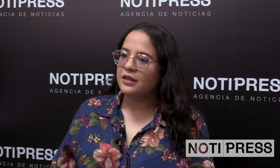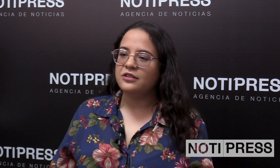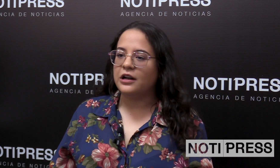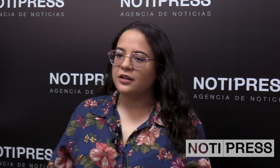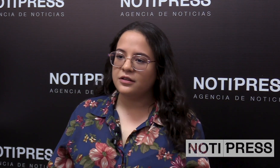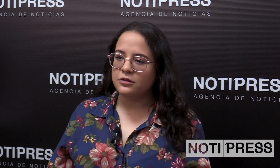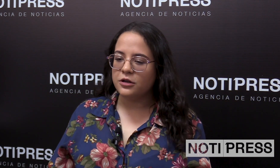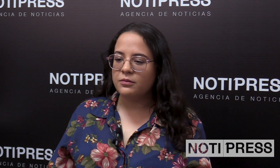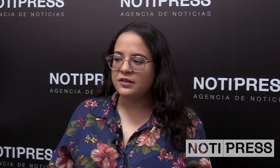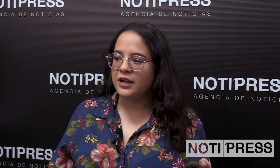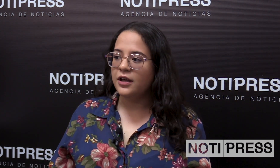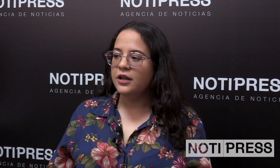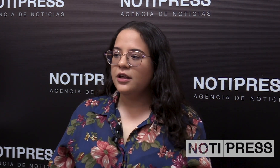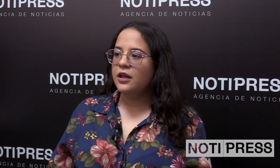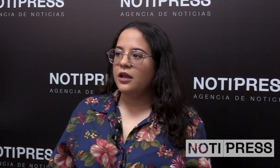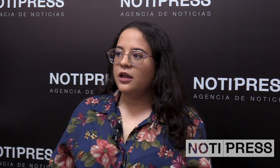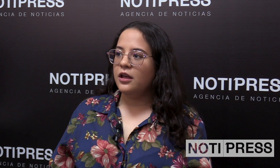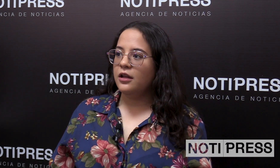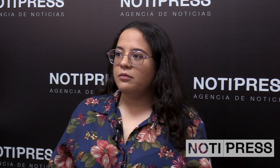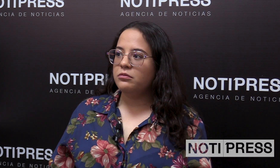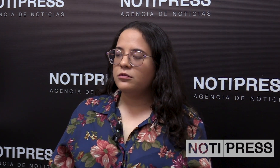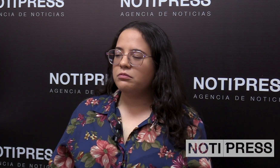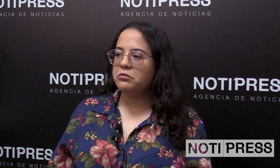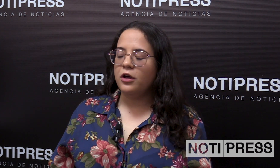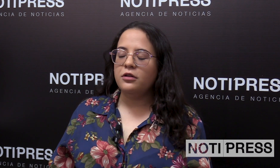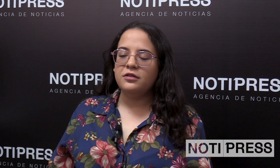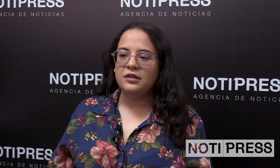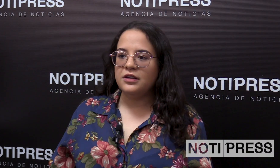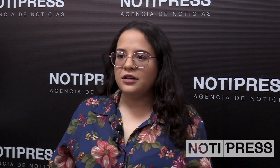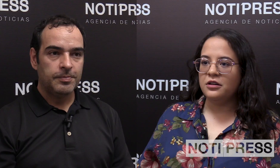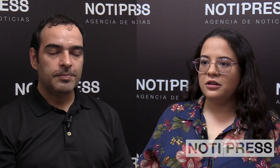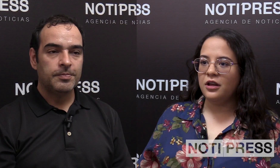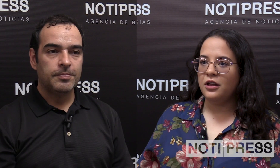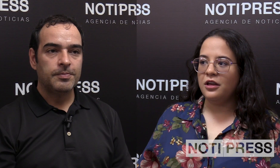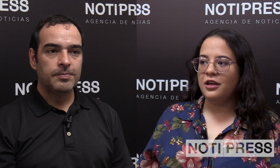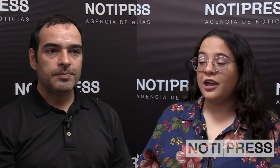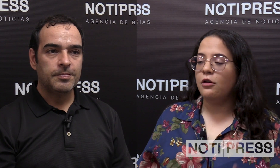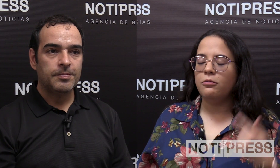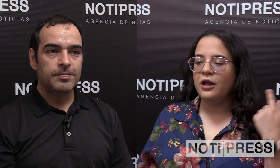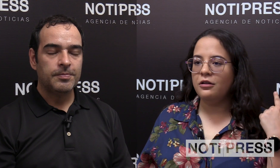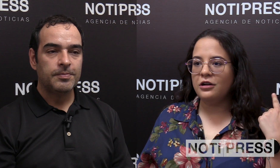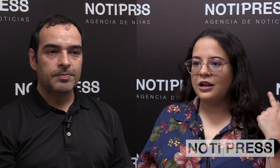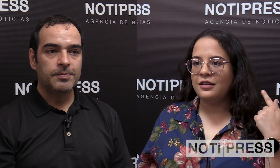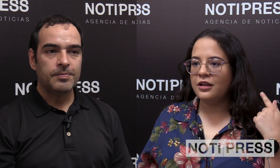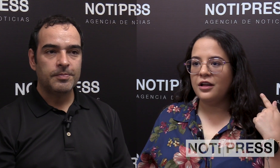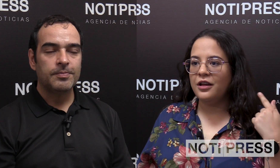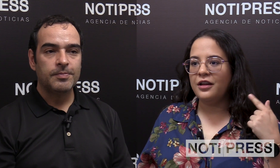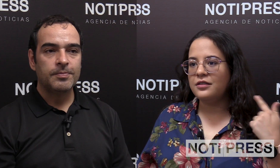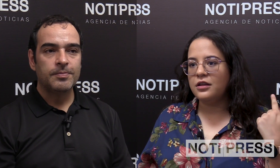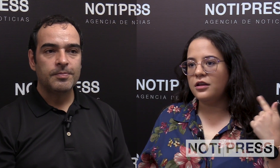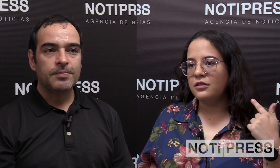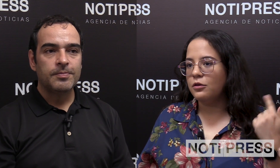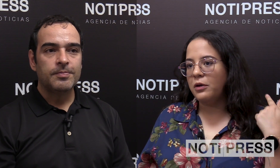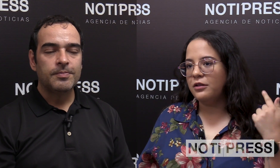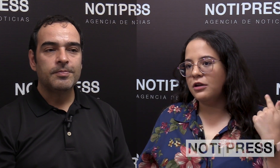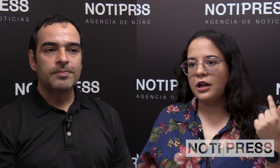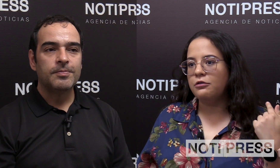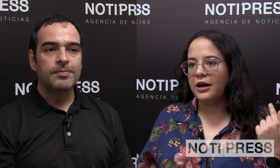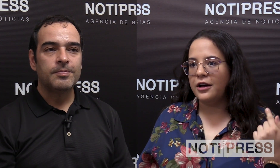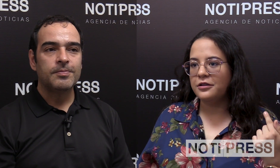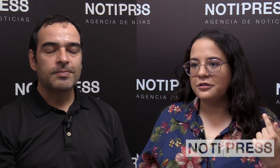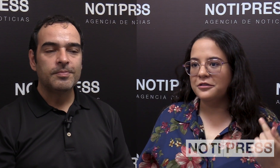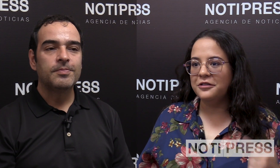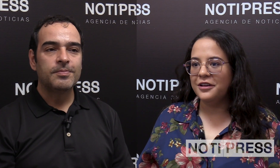hablando en estas charlas de sobremesa, eh, todos dicen que Obrador le está así soplando